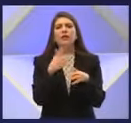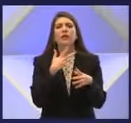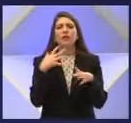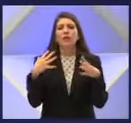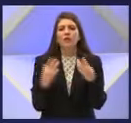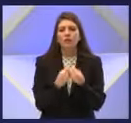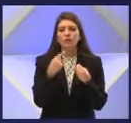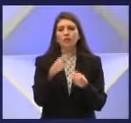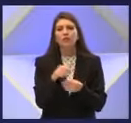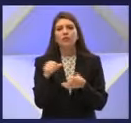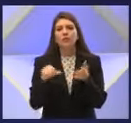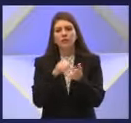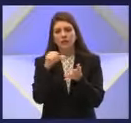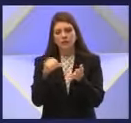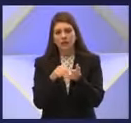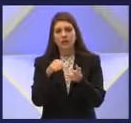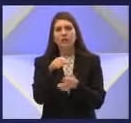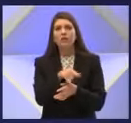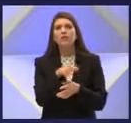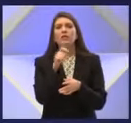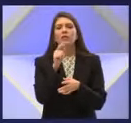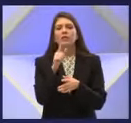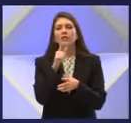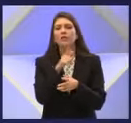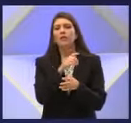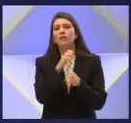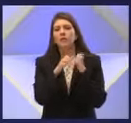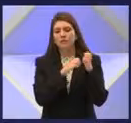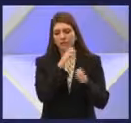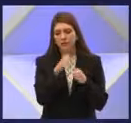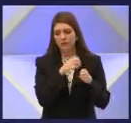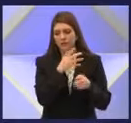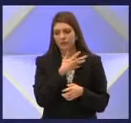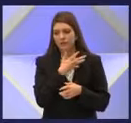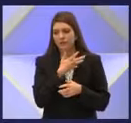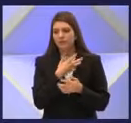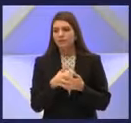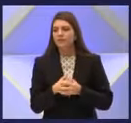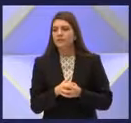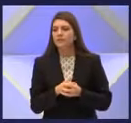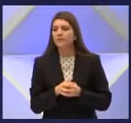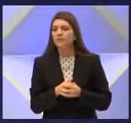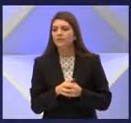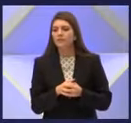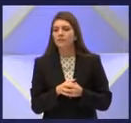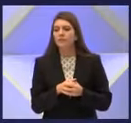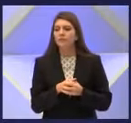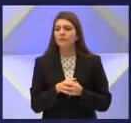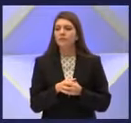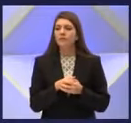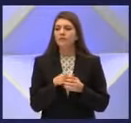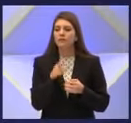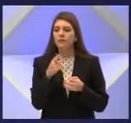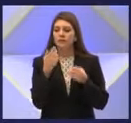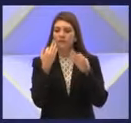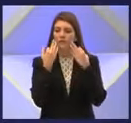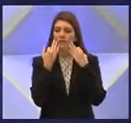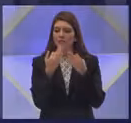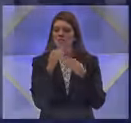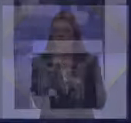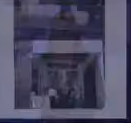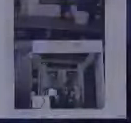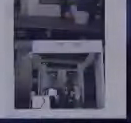centro nacional de metrología en querétaro deep lo mostramos en la fama ex artista del señor